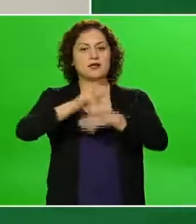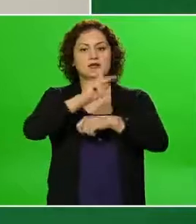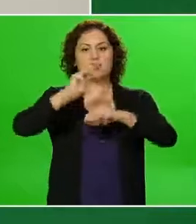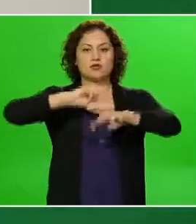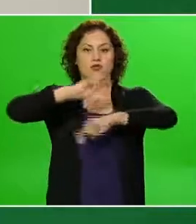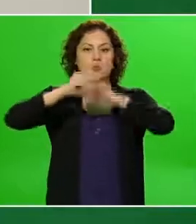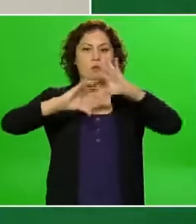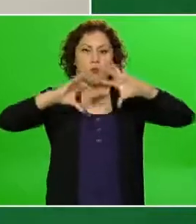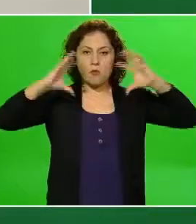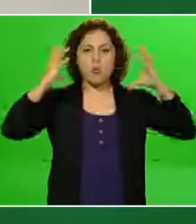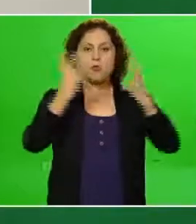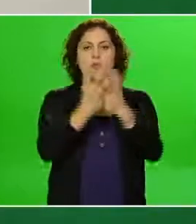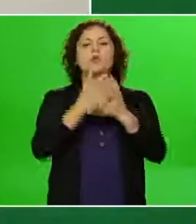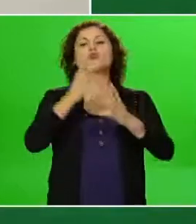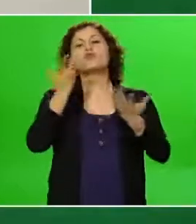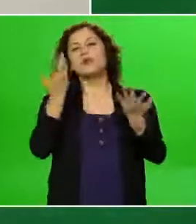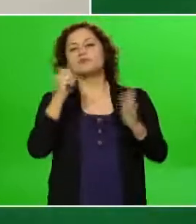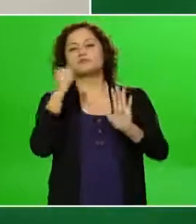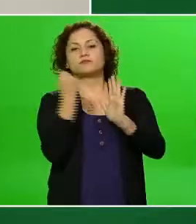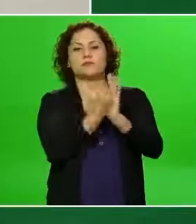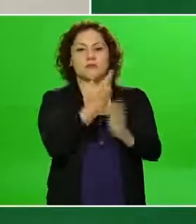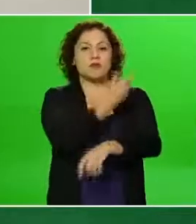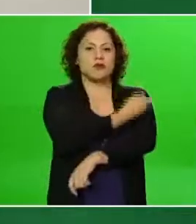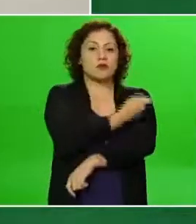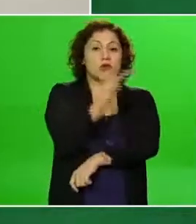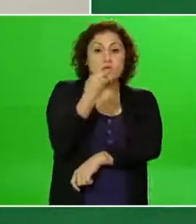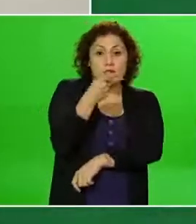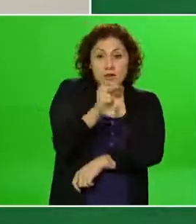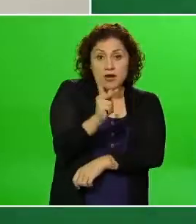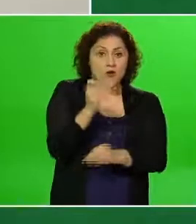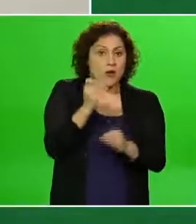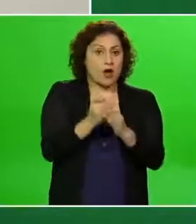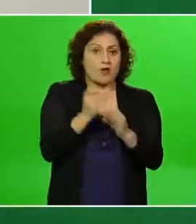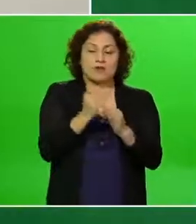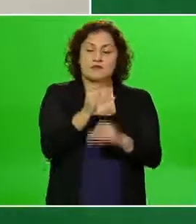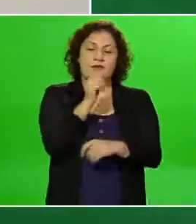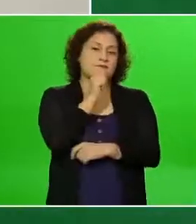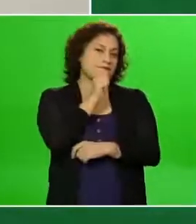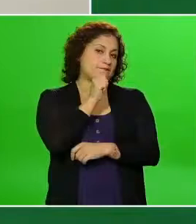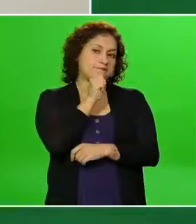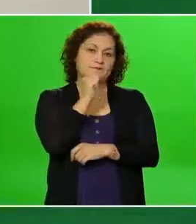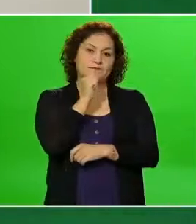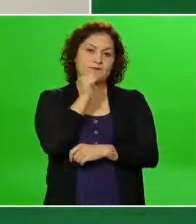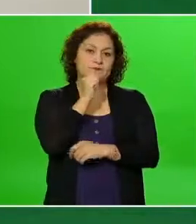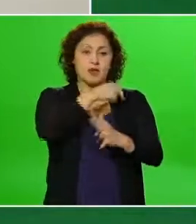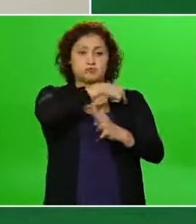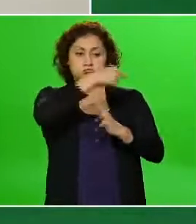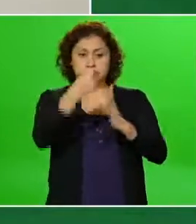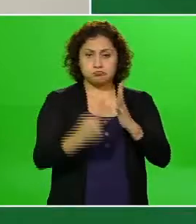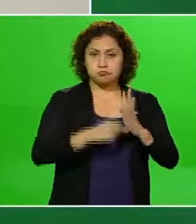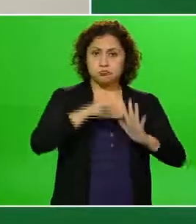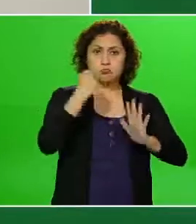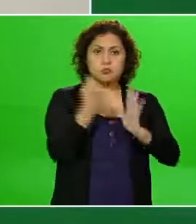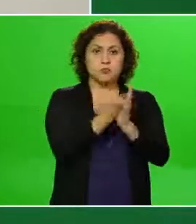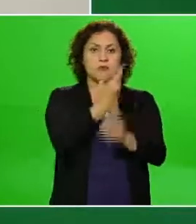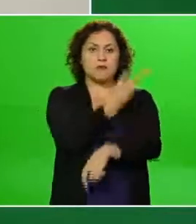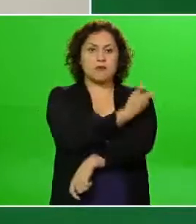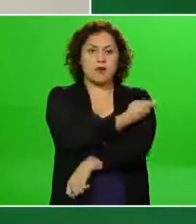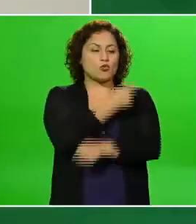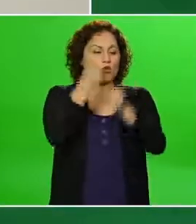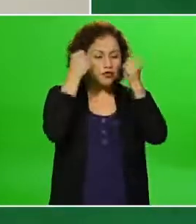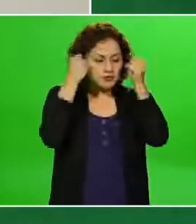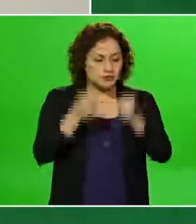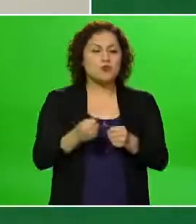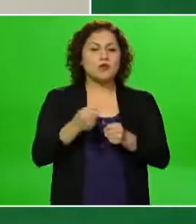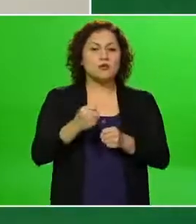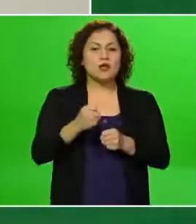están recibiendo algún tipo de vacuna. Felizmente hasta el momento esto no ha ocurrido, todas las vacunas son en este momento seguras, también